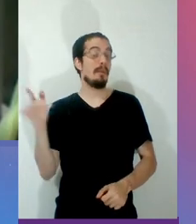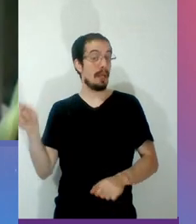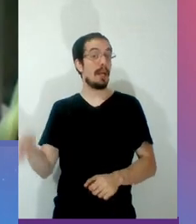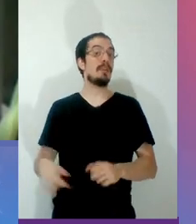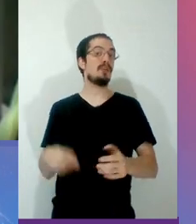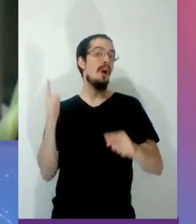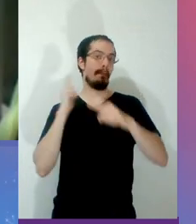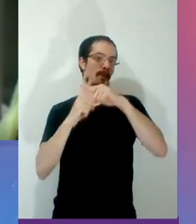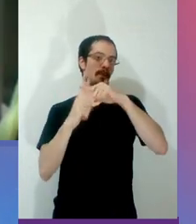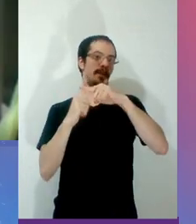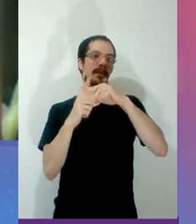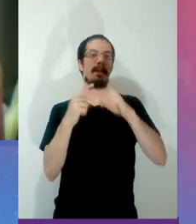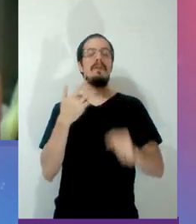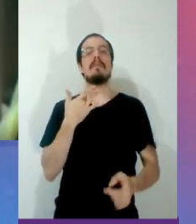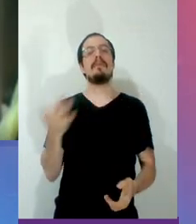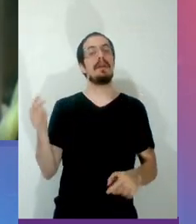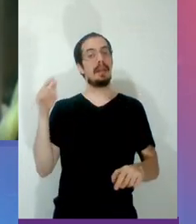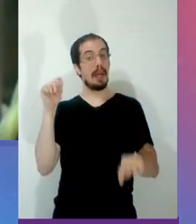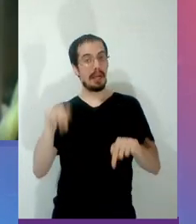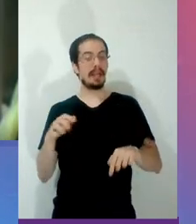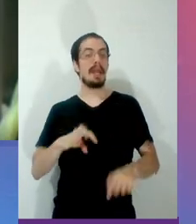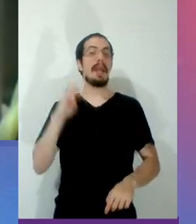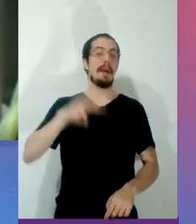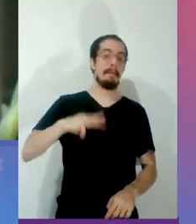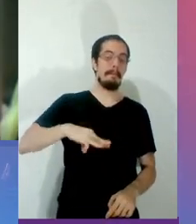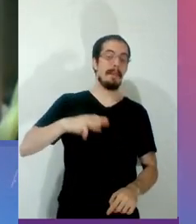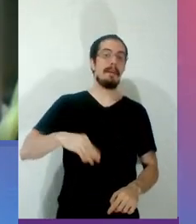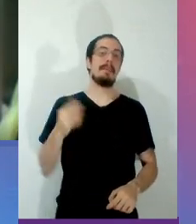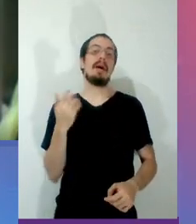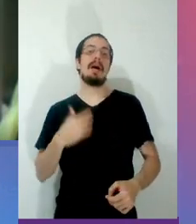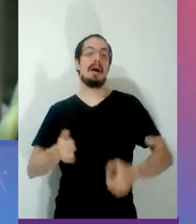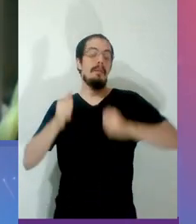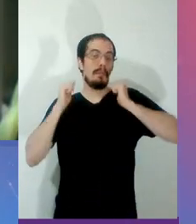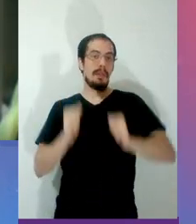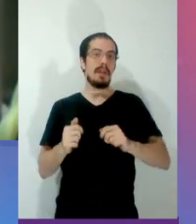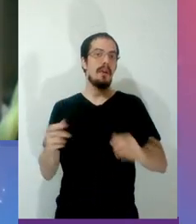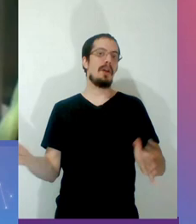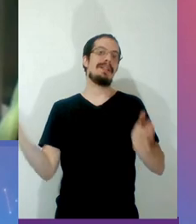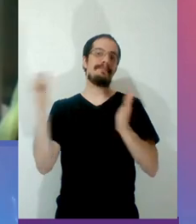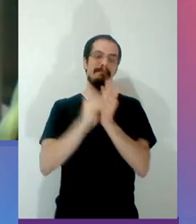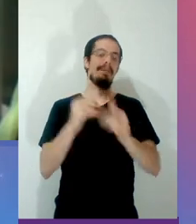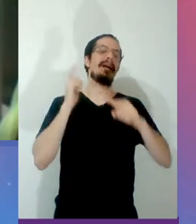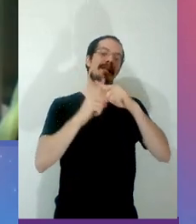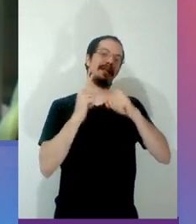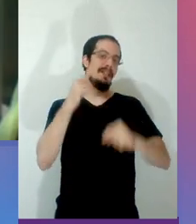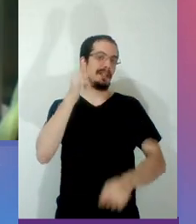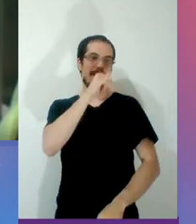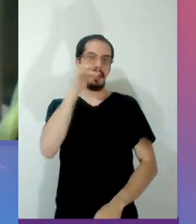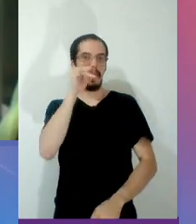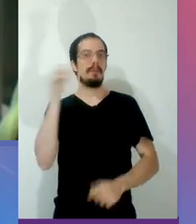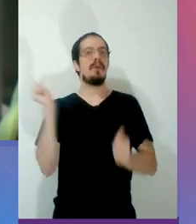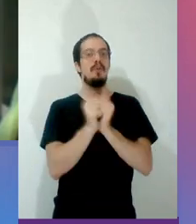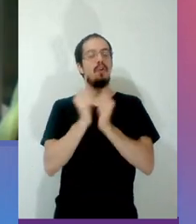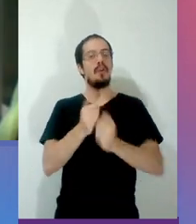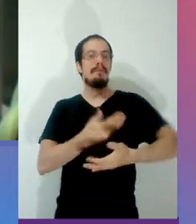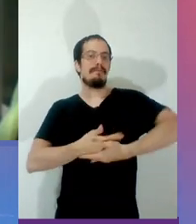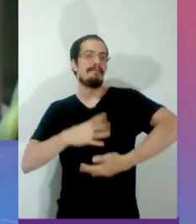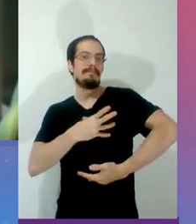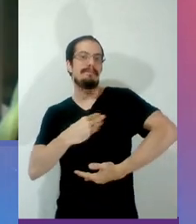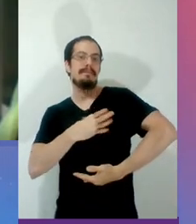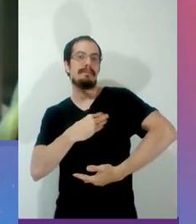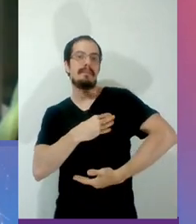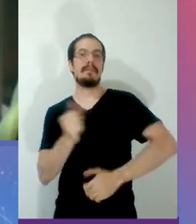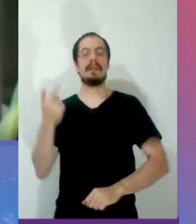madres tuvieron más tiempo con sus lactantes, ¿sí?, y bueno, y mantener también la ley de